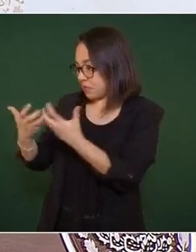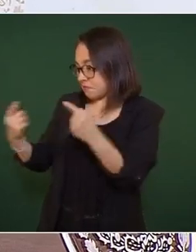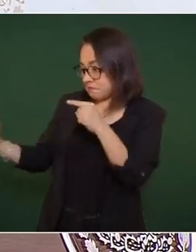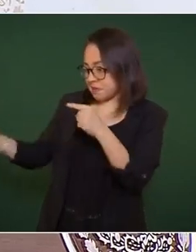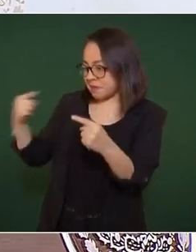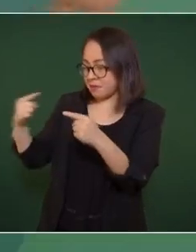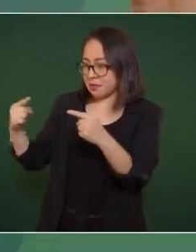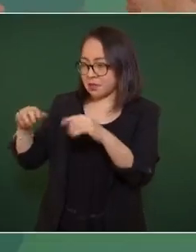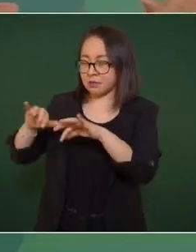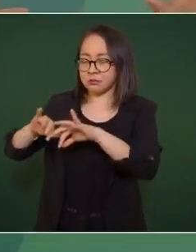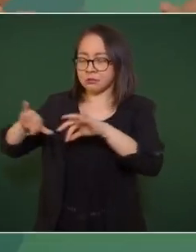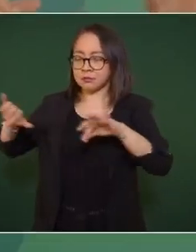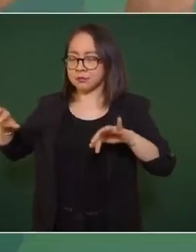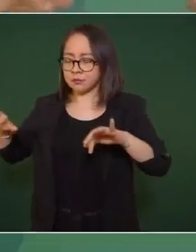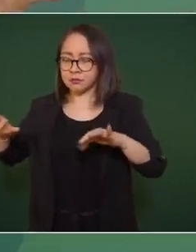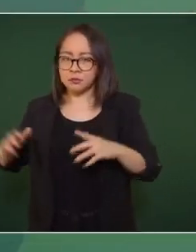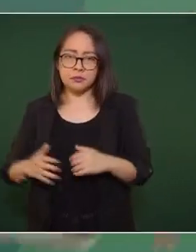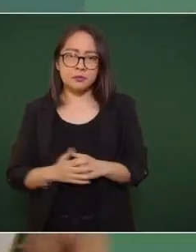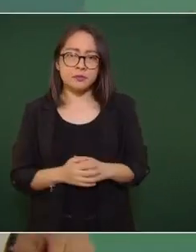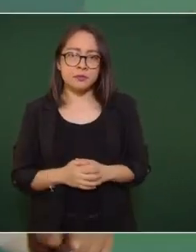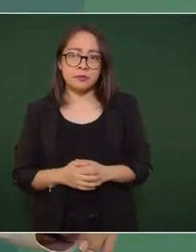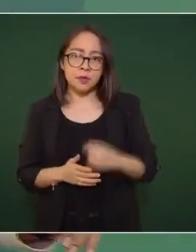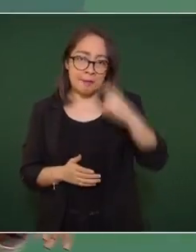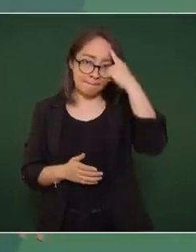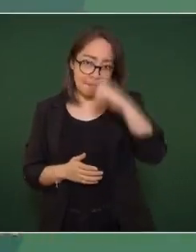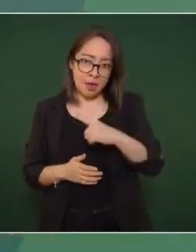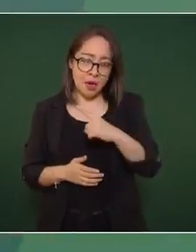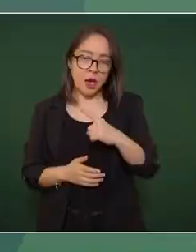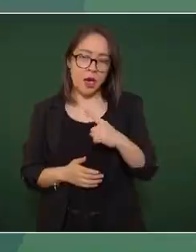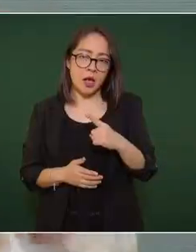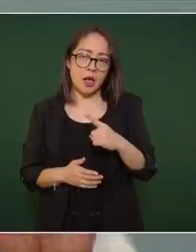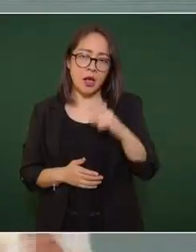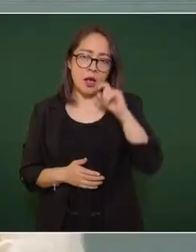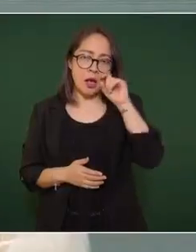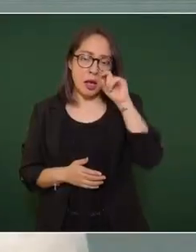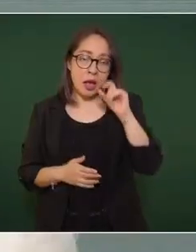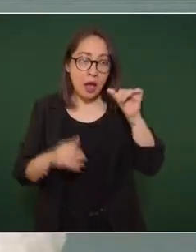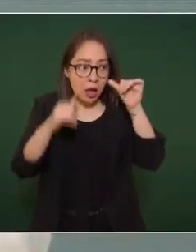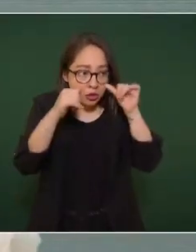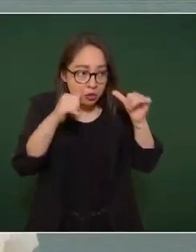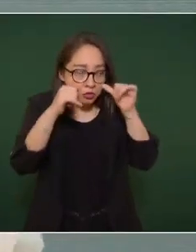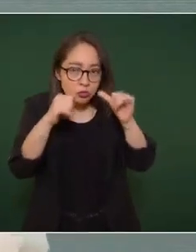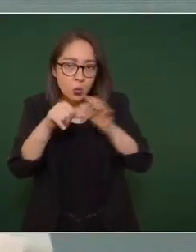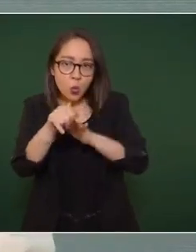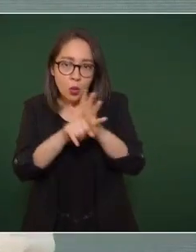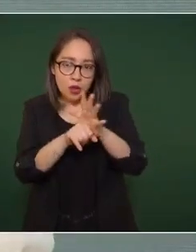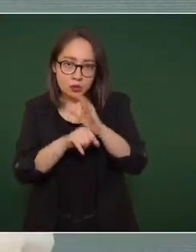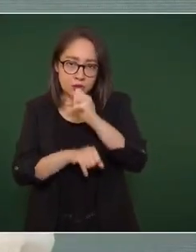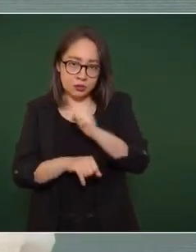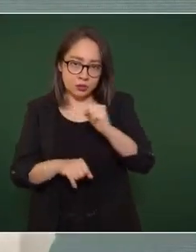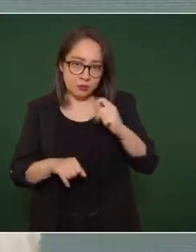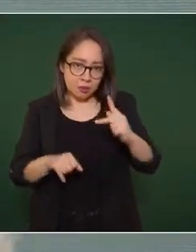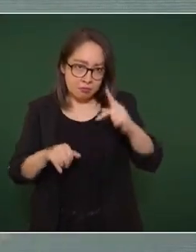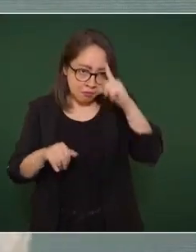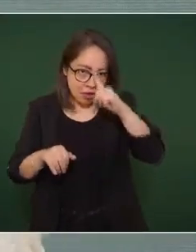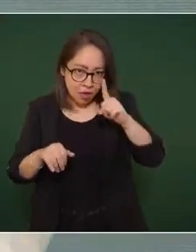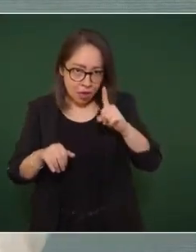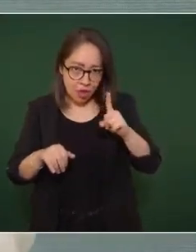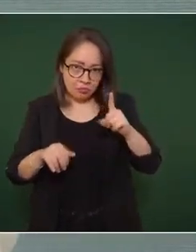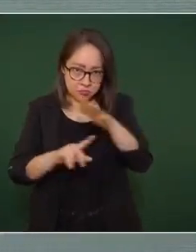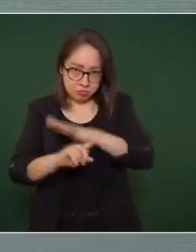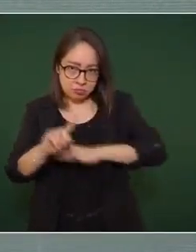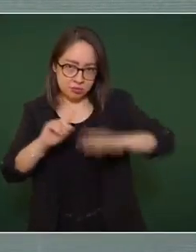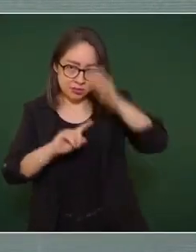para darle más atención a la seguridad pública. Es un